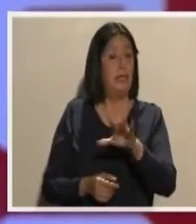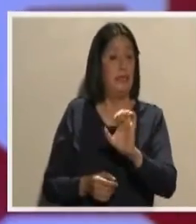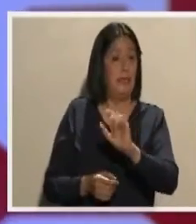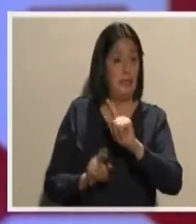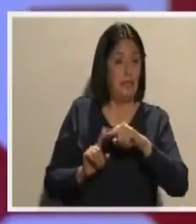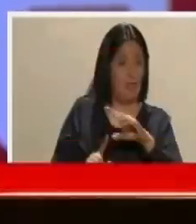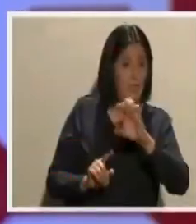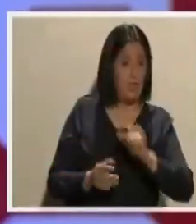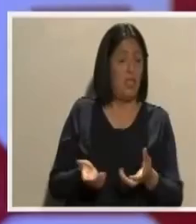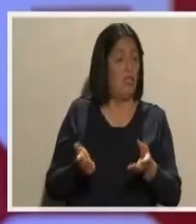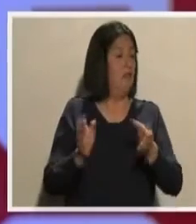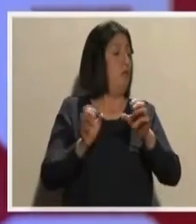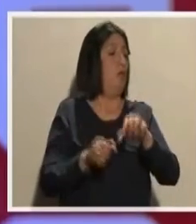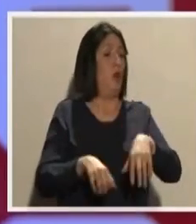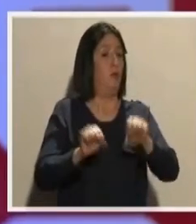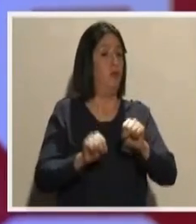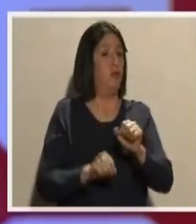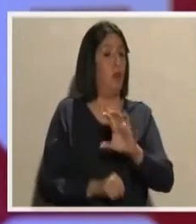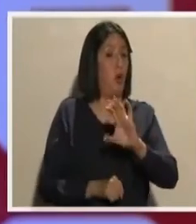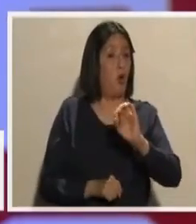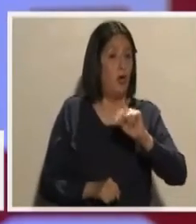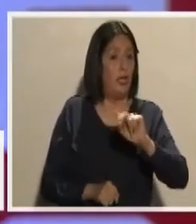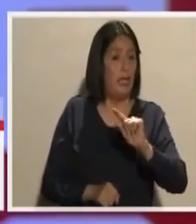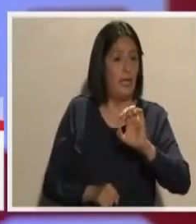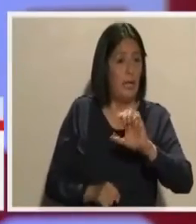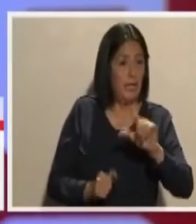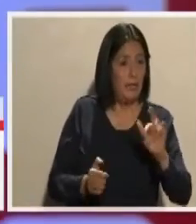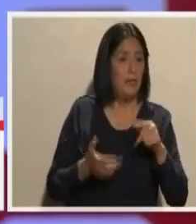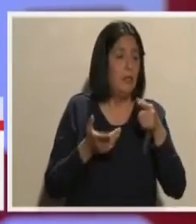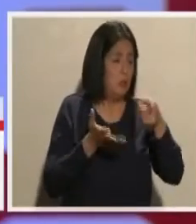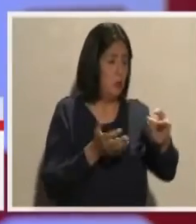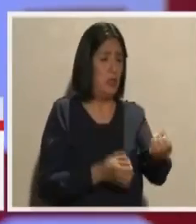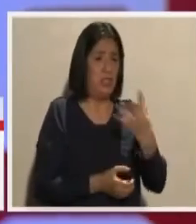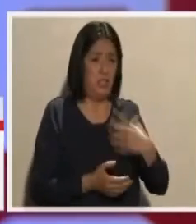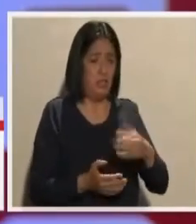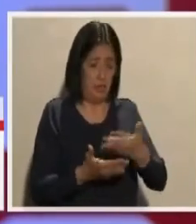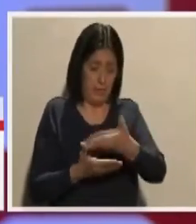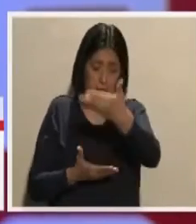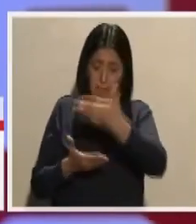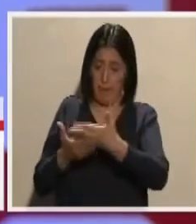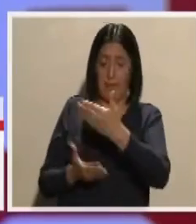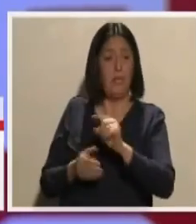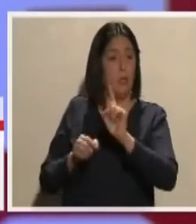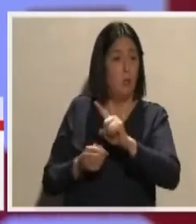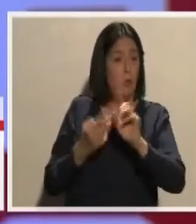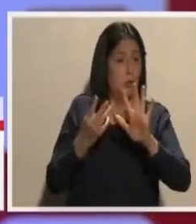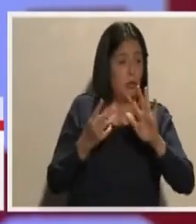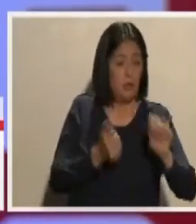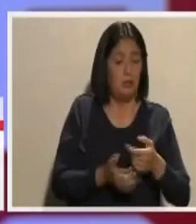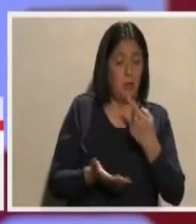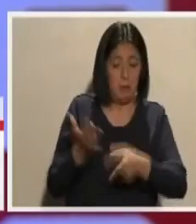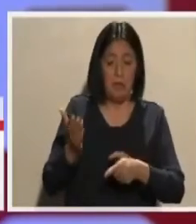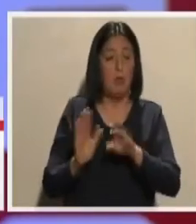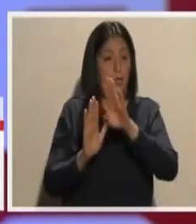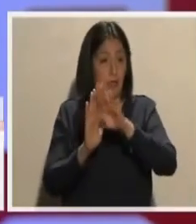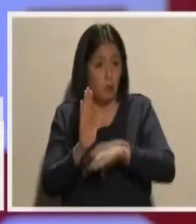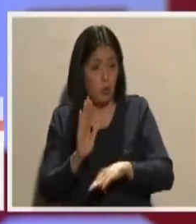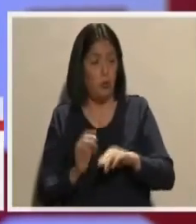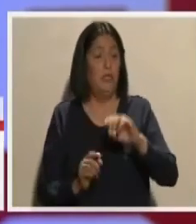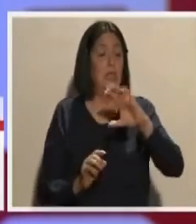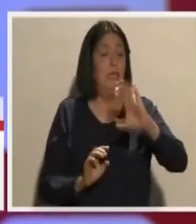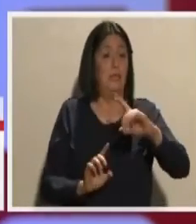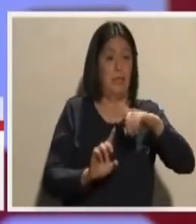página 149 dice que van a financiar con la reducción del costo de las CTS que